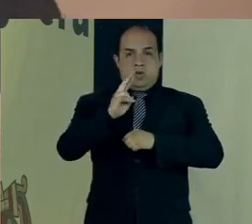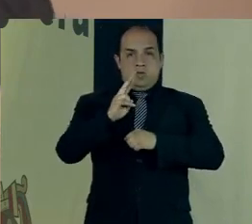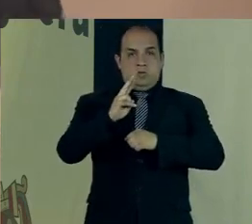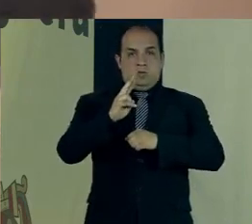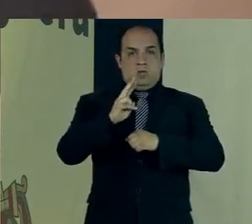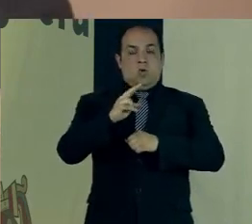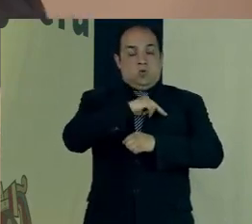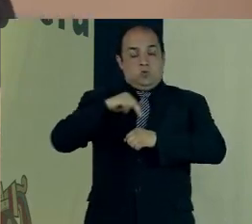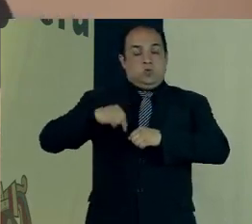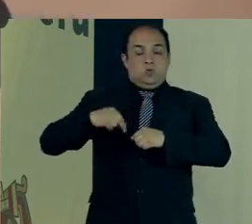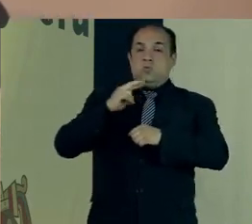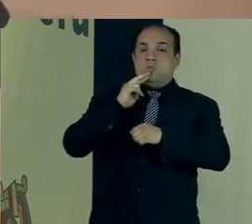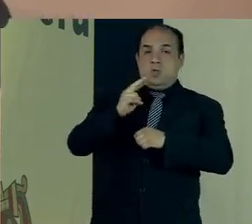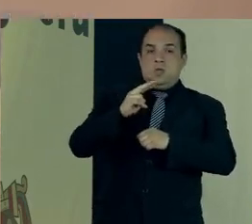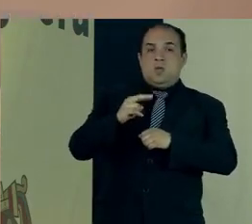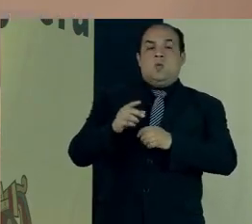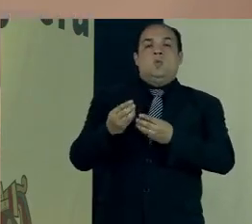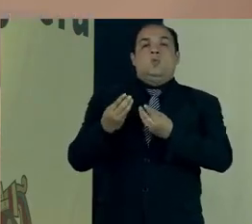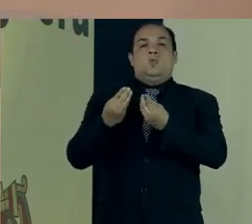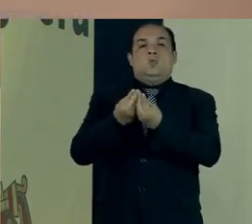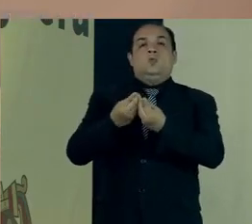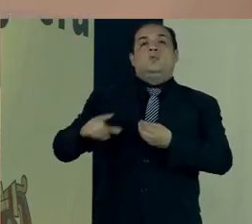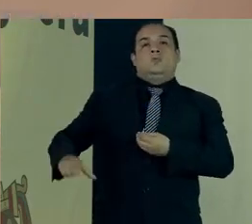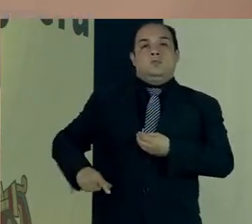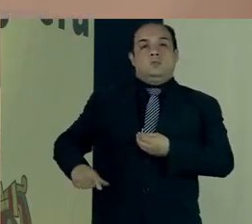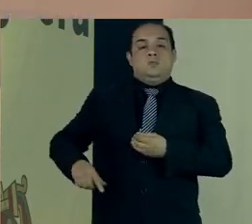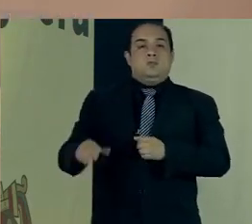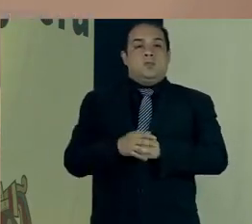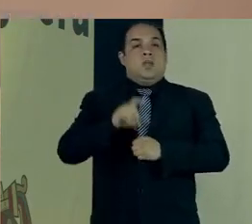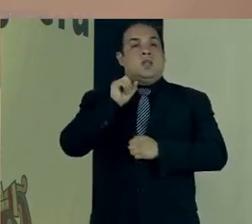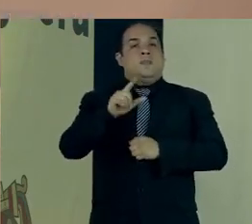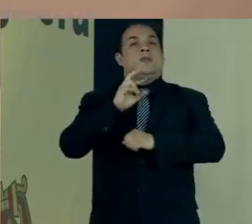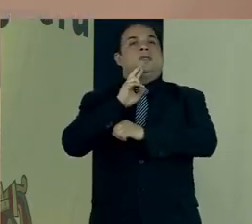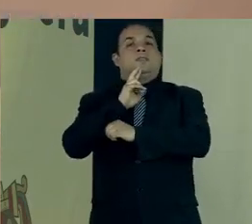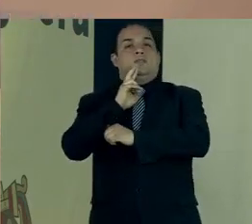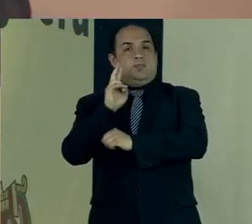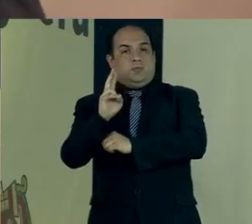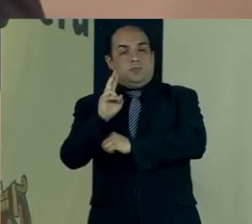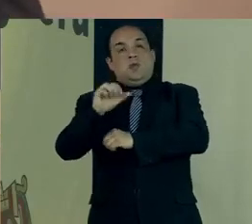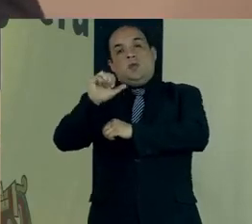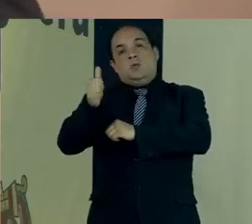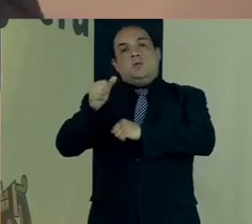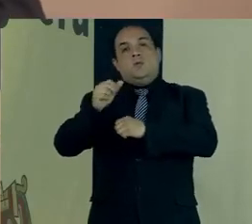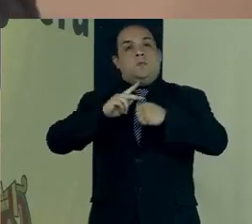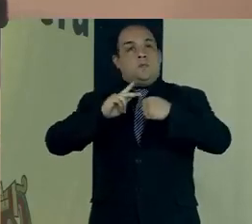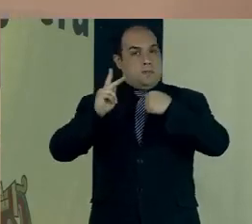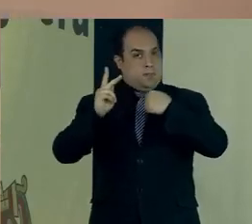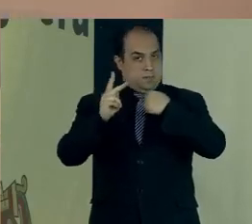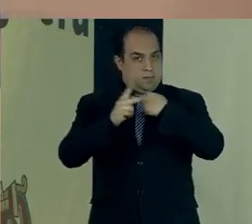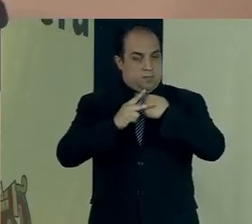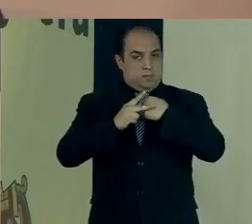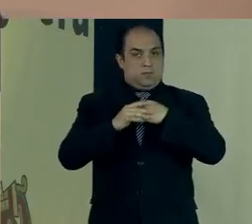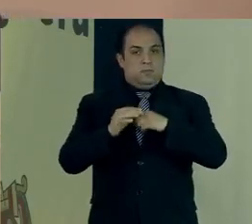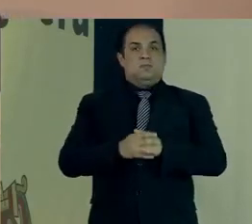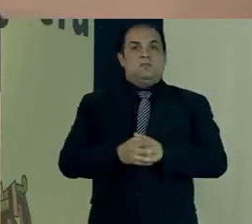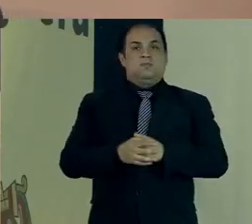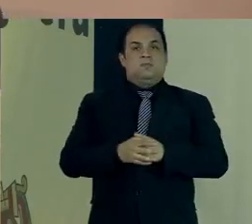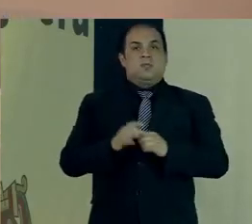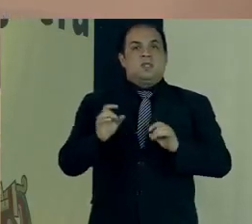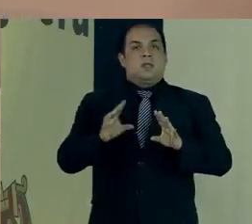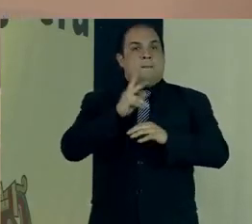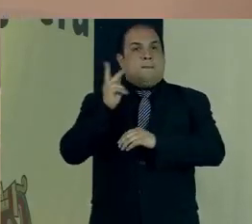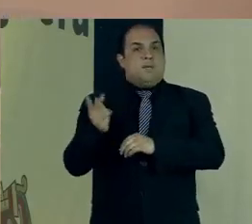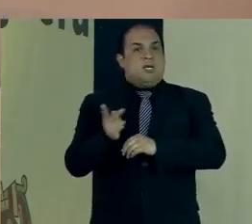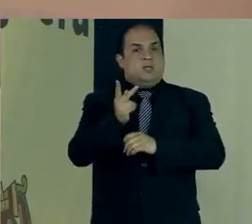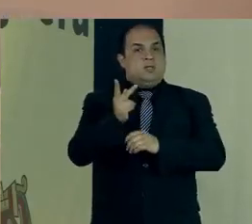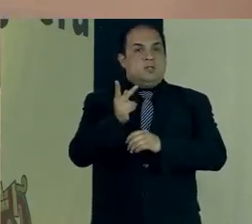respondemos en el conjunto de nuestro gobierno y que han respondido en otros países pero cuando se pregunta